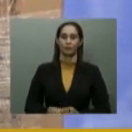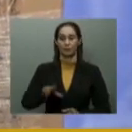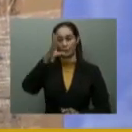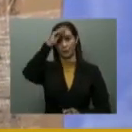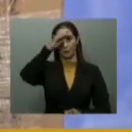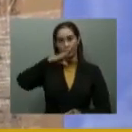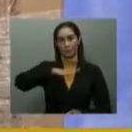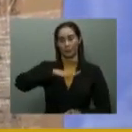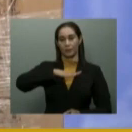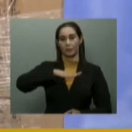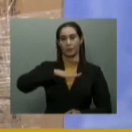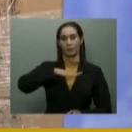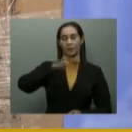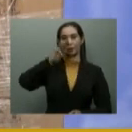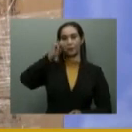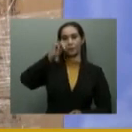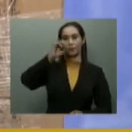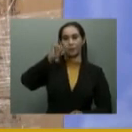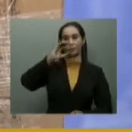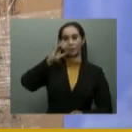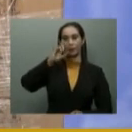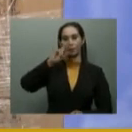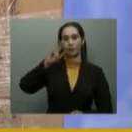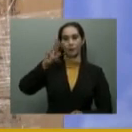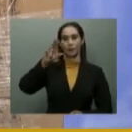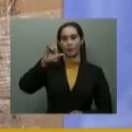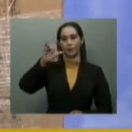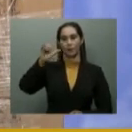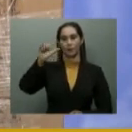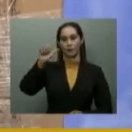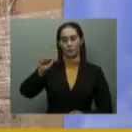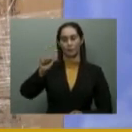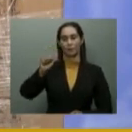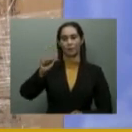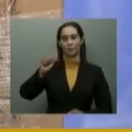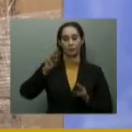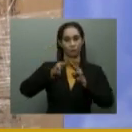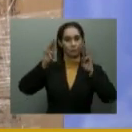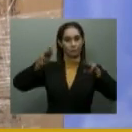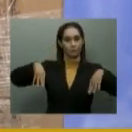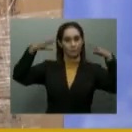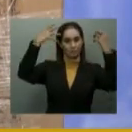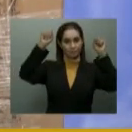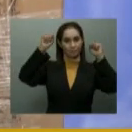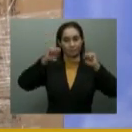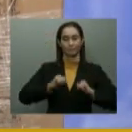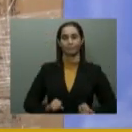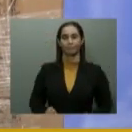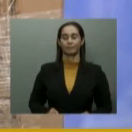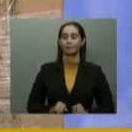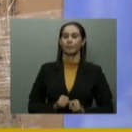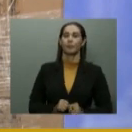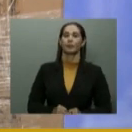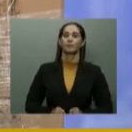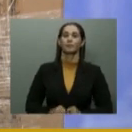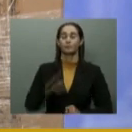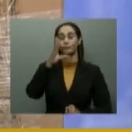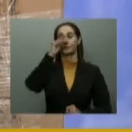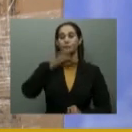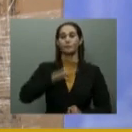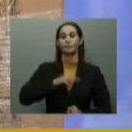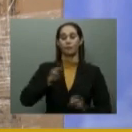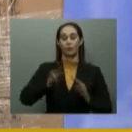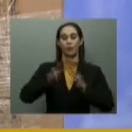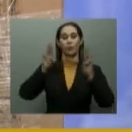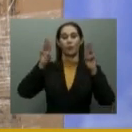hace no es aguantar un poco tranquilizar un poco la sociedad los que están ahí que saben de seguridad saben que en esa situación de la